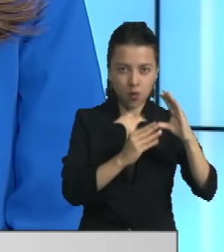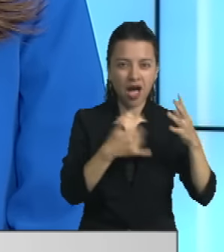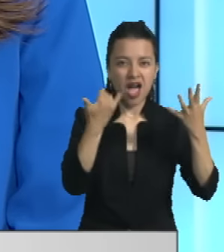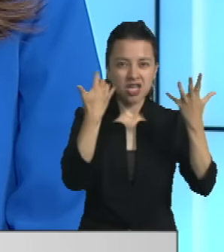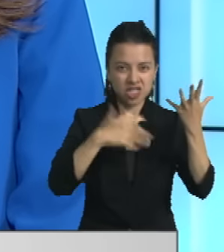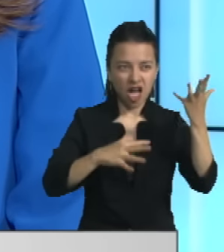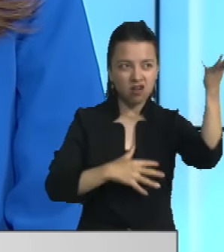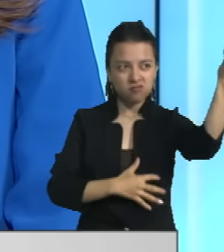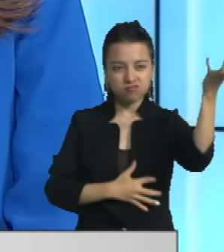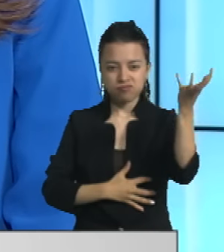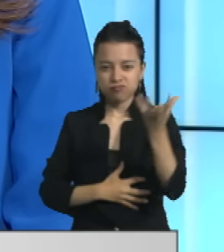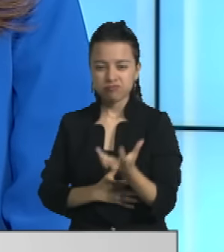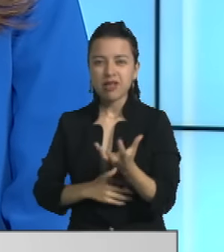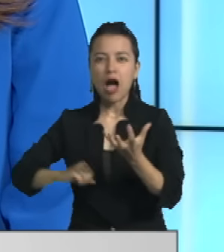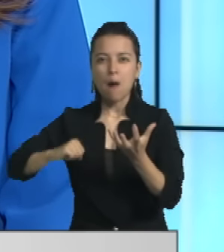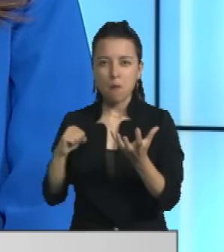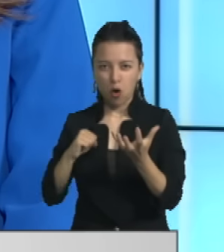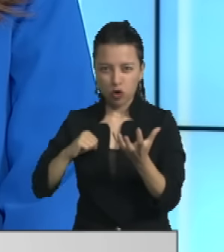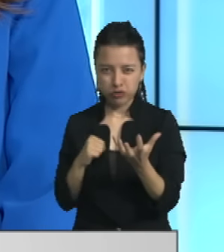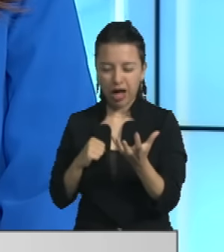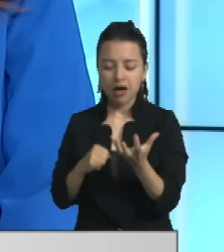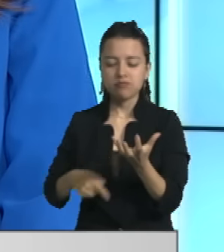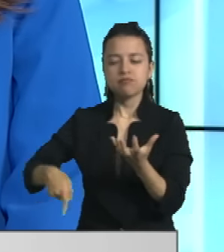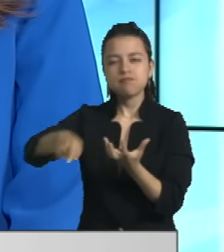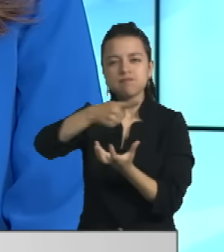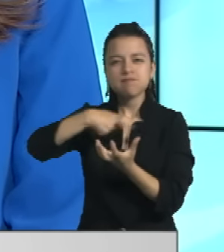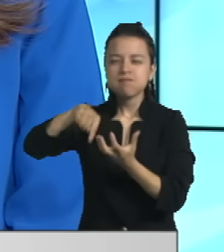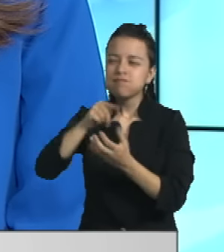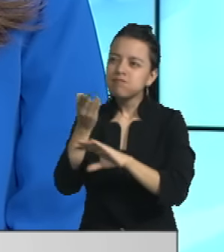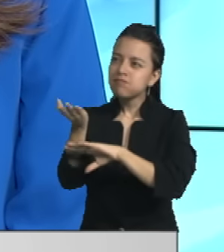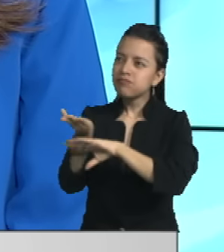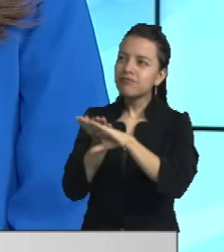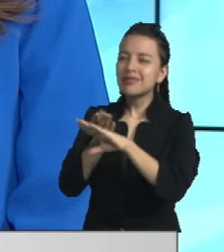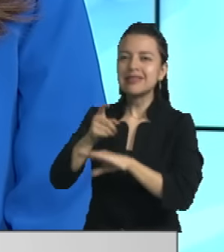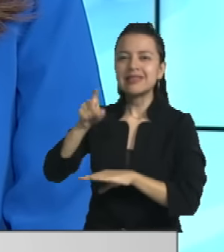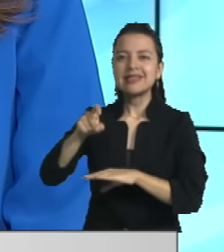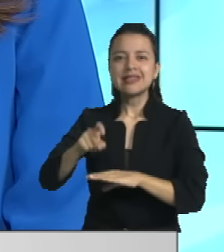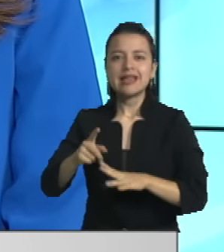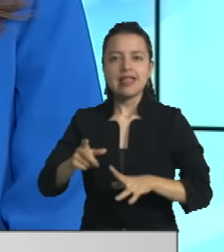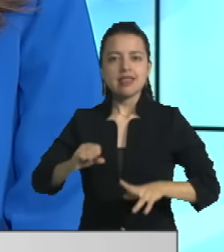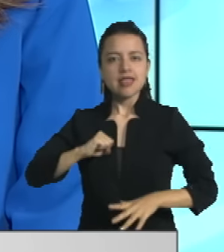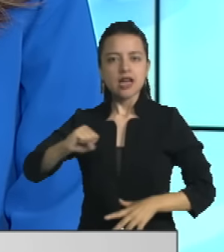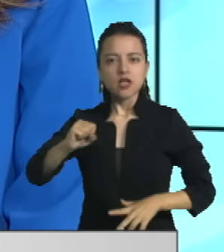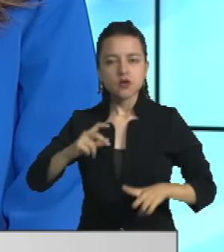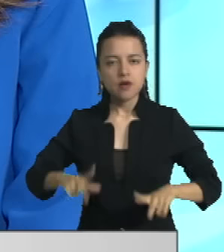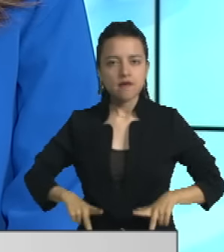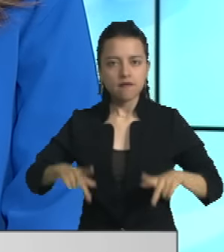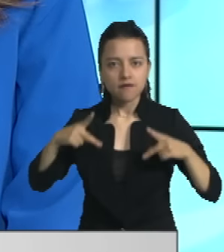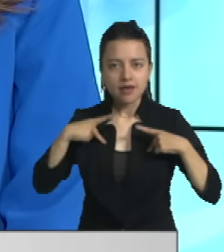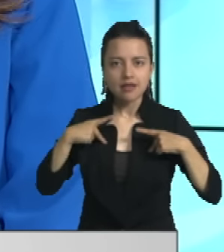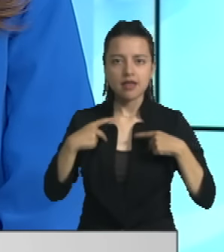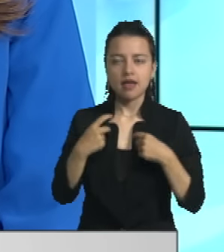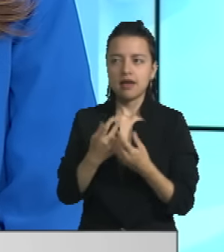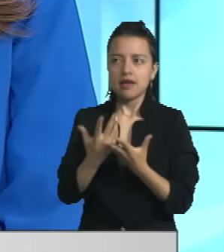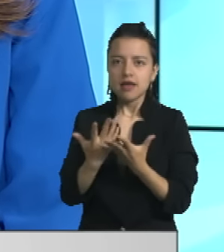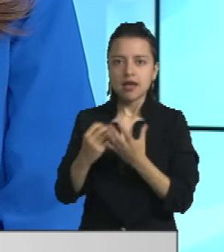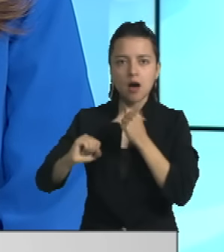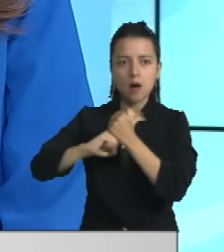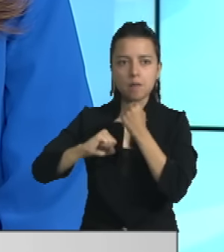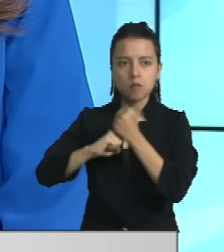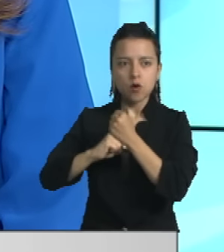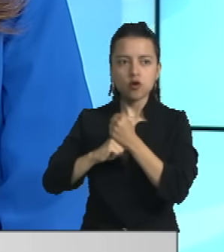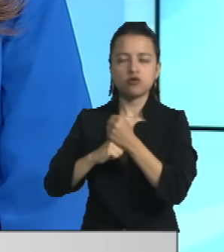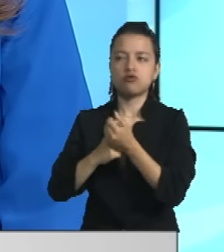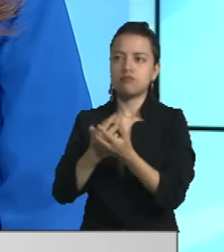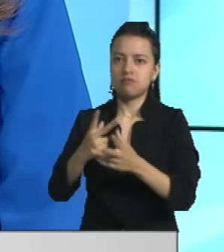pedir garantías y protección del territorio ancestral y garantías para la vida hicieron un llamado al presidente Petro para que se haga presente en el